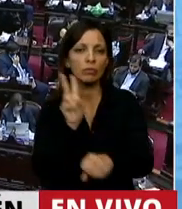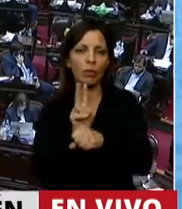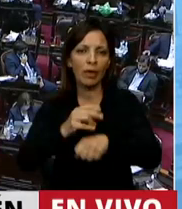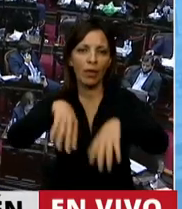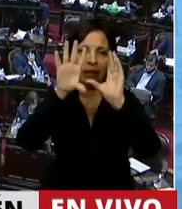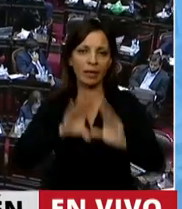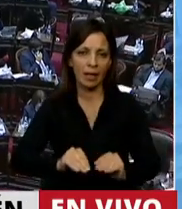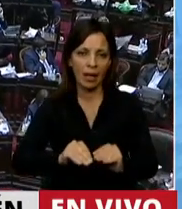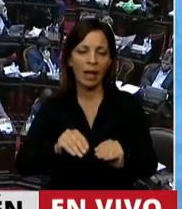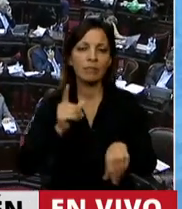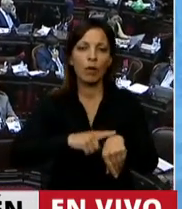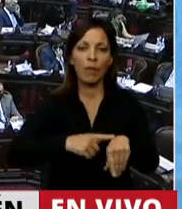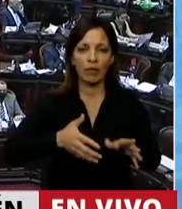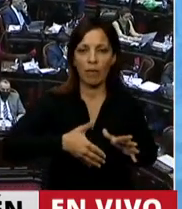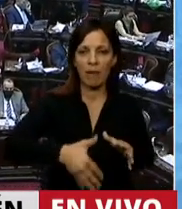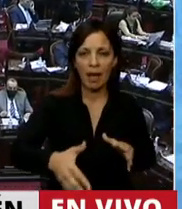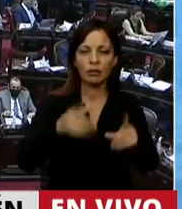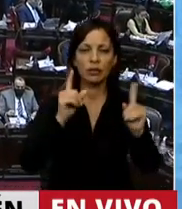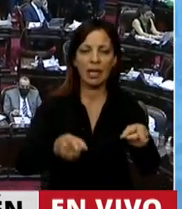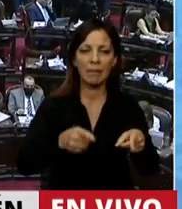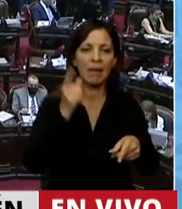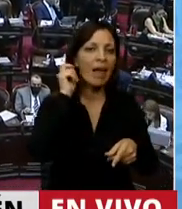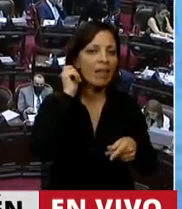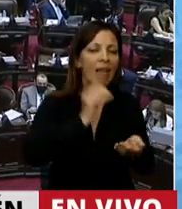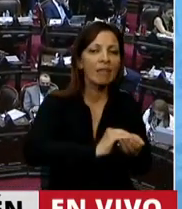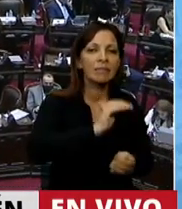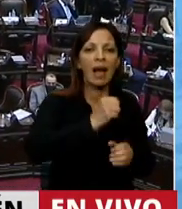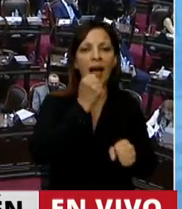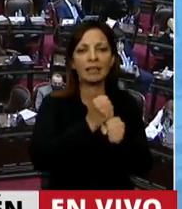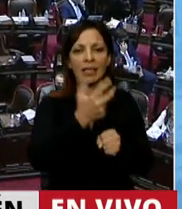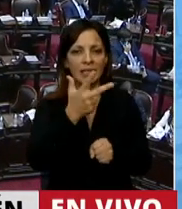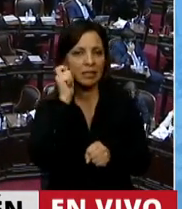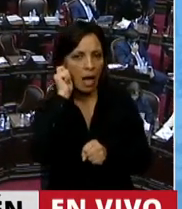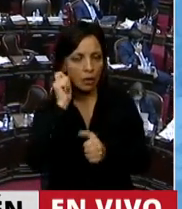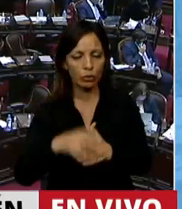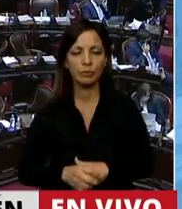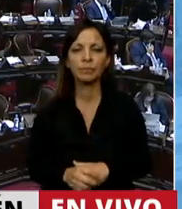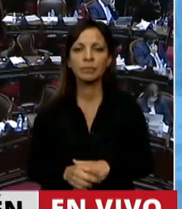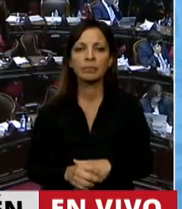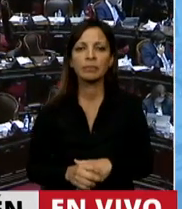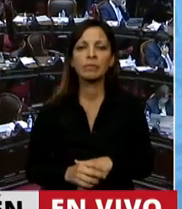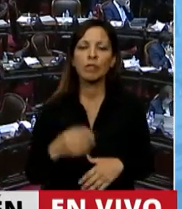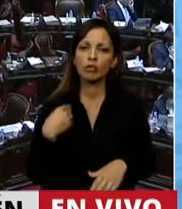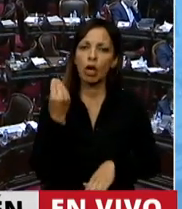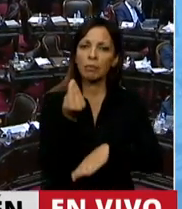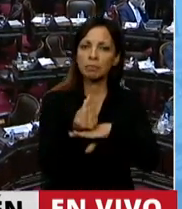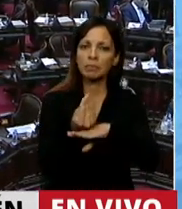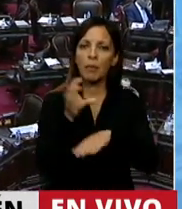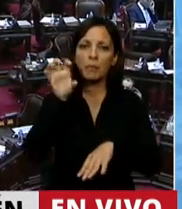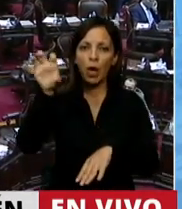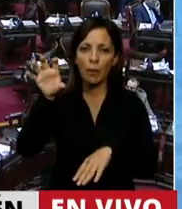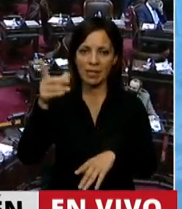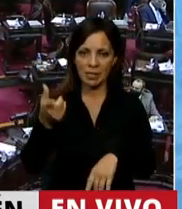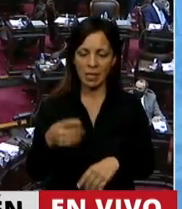el Embarazo y la Primera Infancia, enviada por el Poder Ejecutivo Nacional. Represento a una provincia